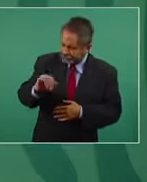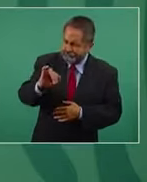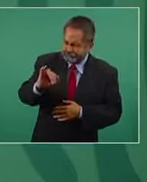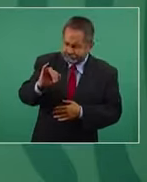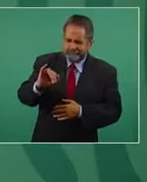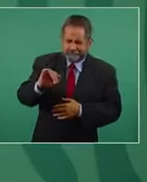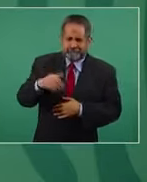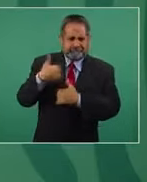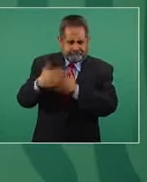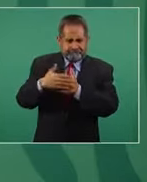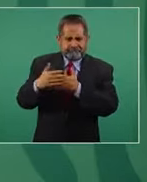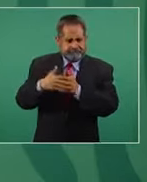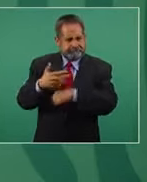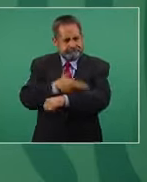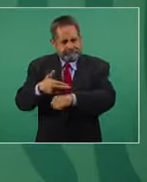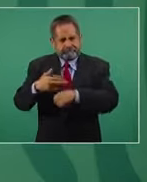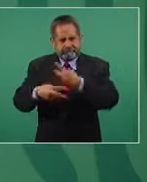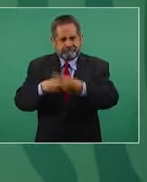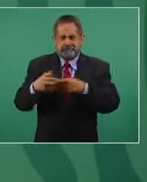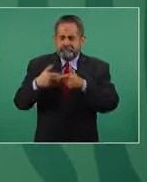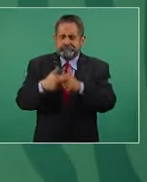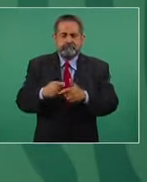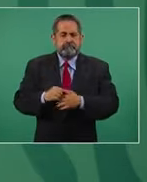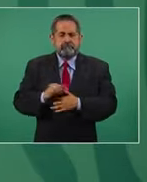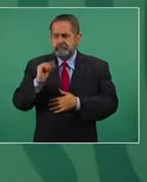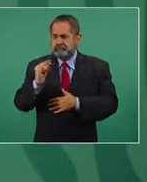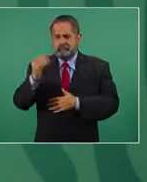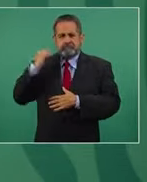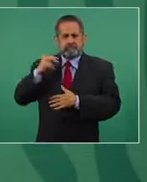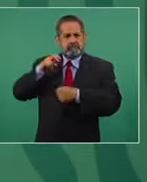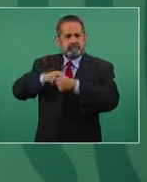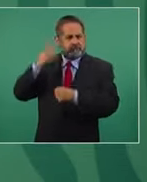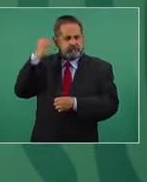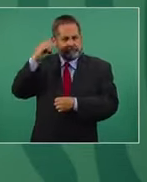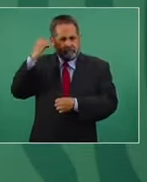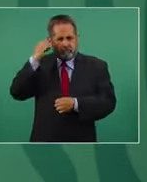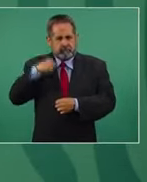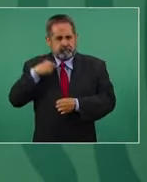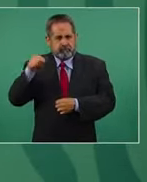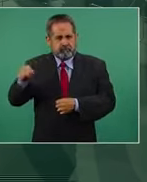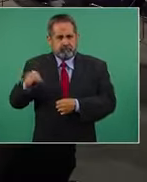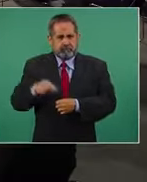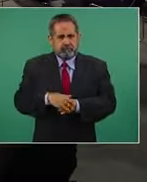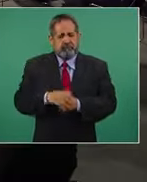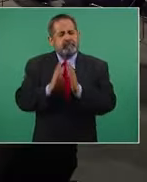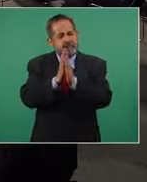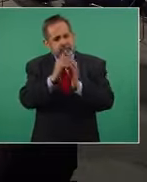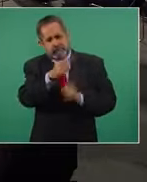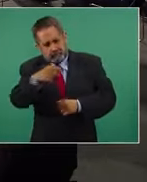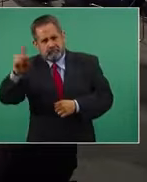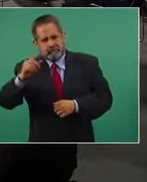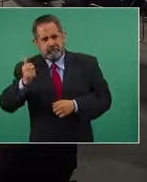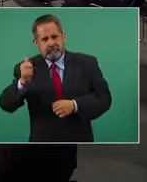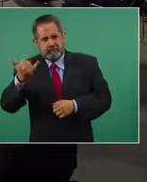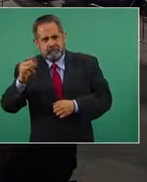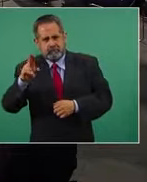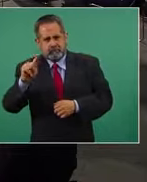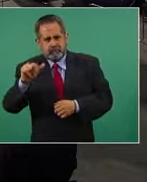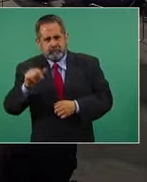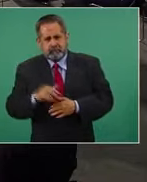seguir haciendo. Acabo de estar en Oaxaca. Vaya a Yutla, visítelos.